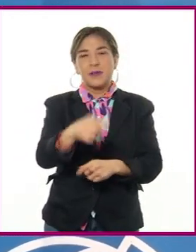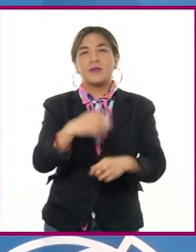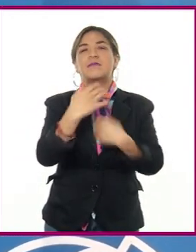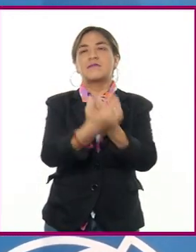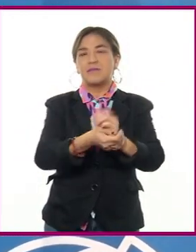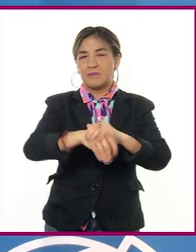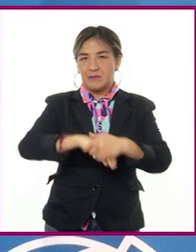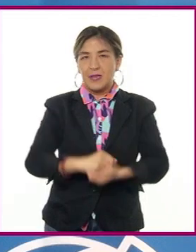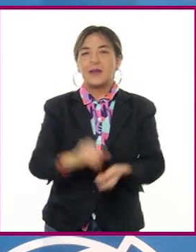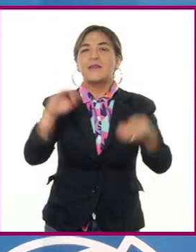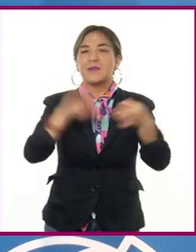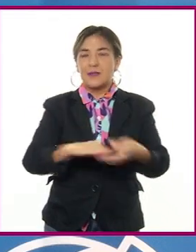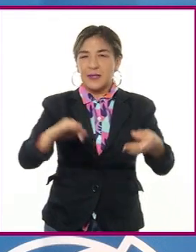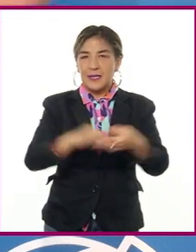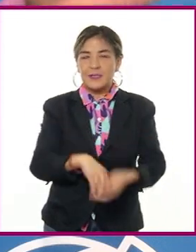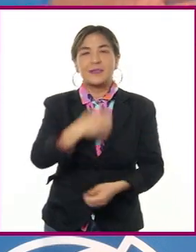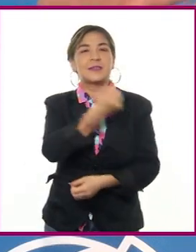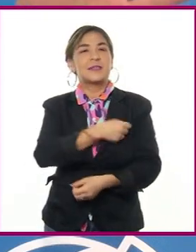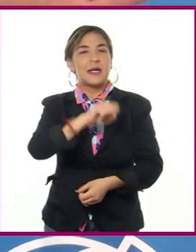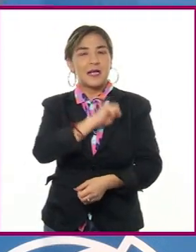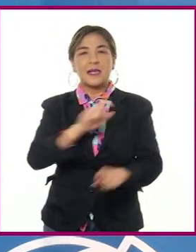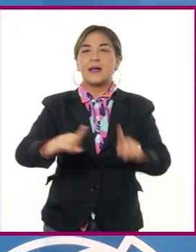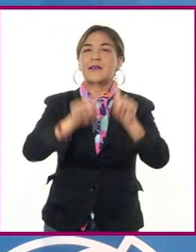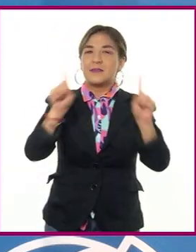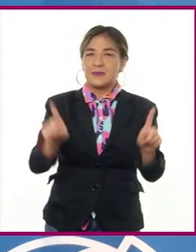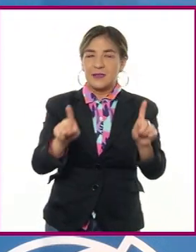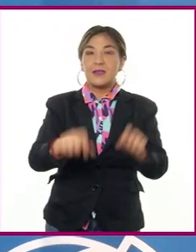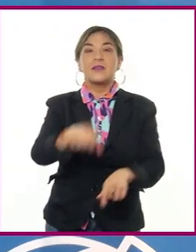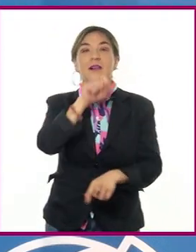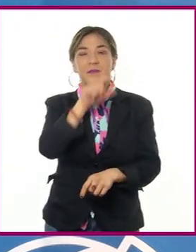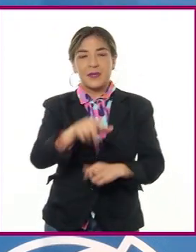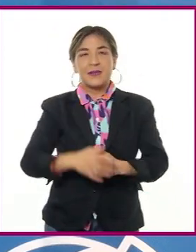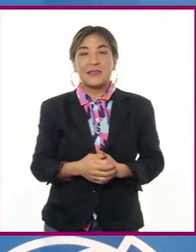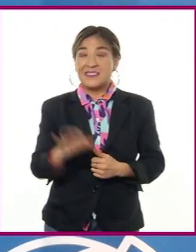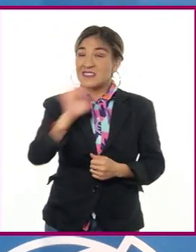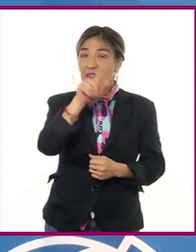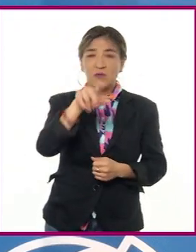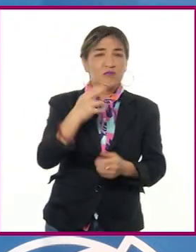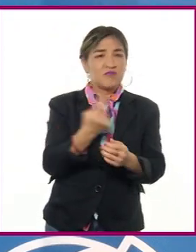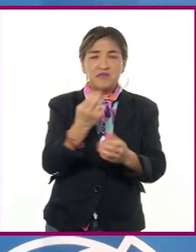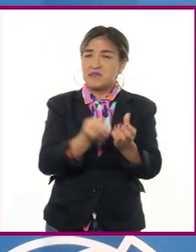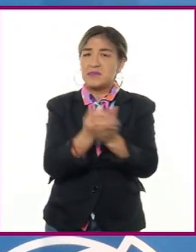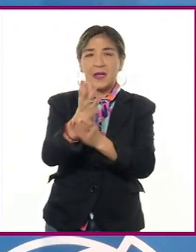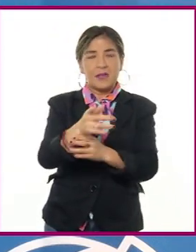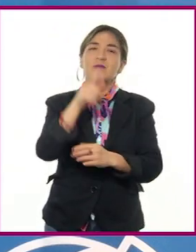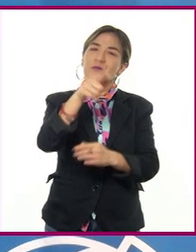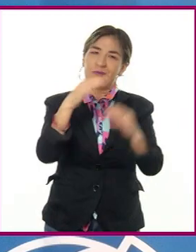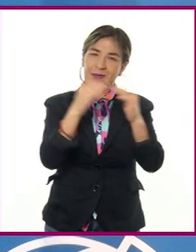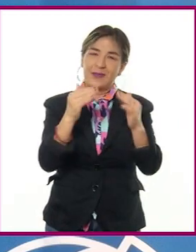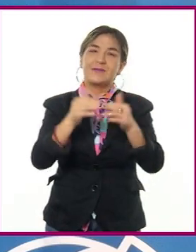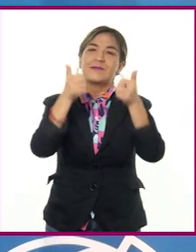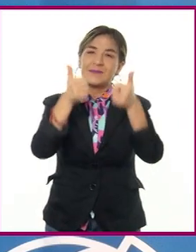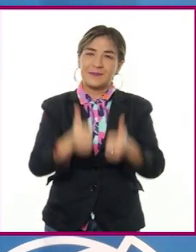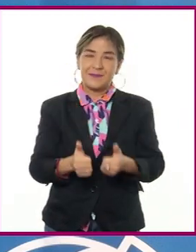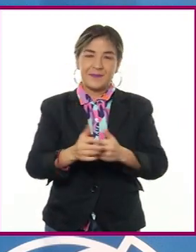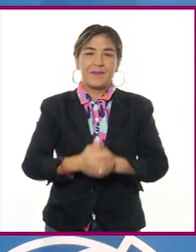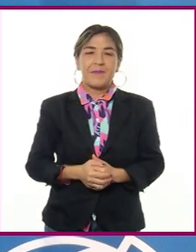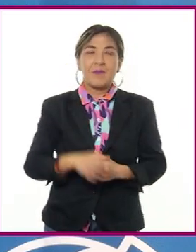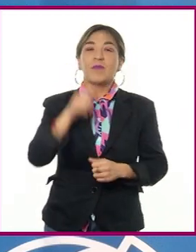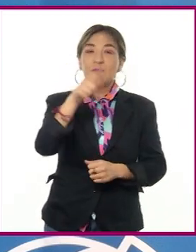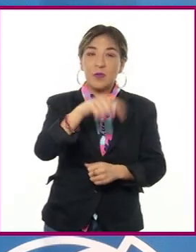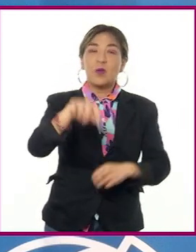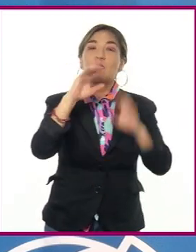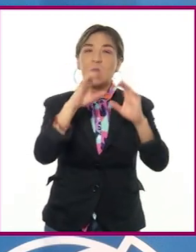manos frecuentemente, mantener sana distancia y, si no es necesario, no salir de casa. Al protegerse